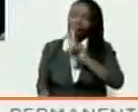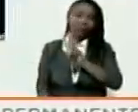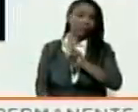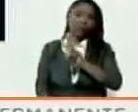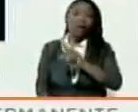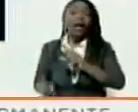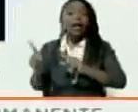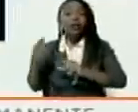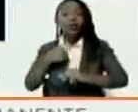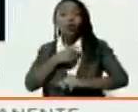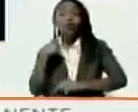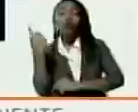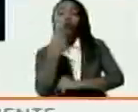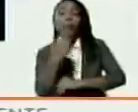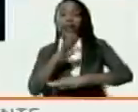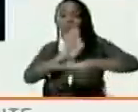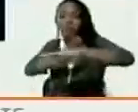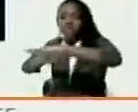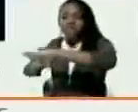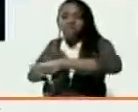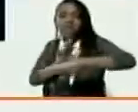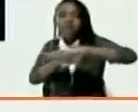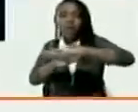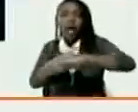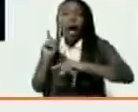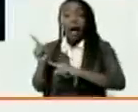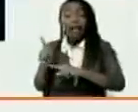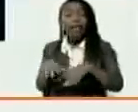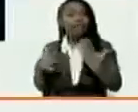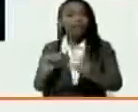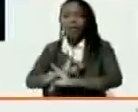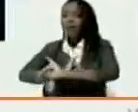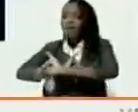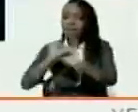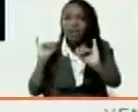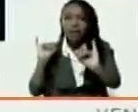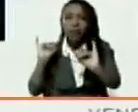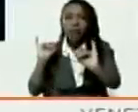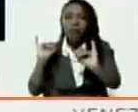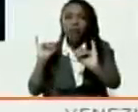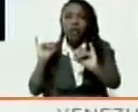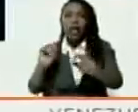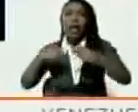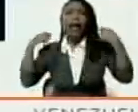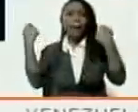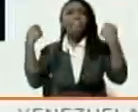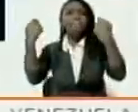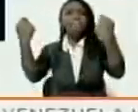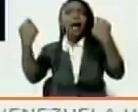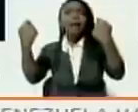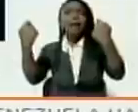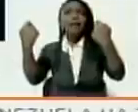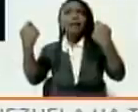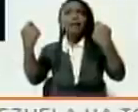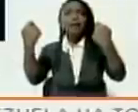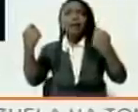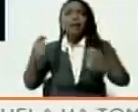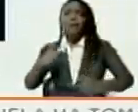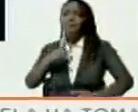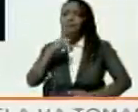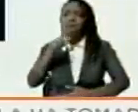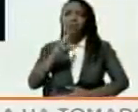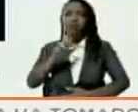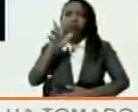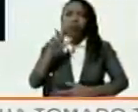yo solamente hago un llamado a que cesen las campañas perversas